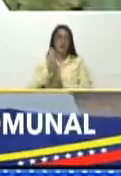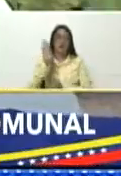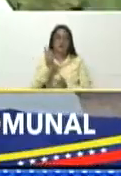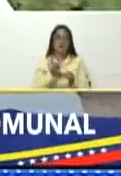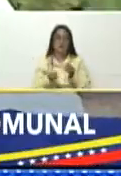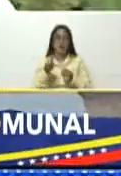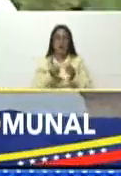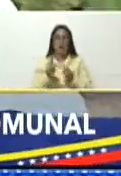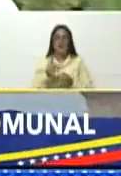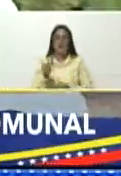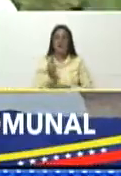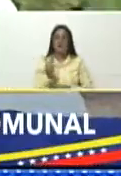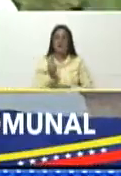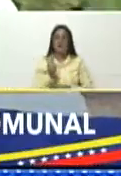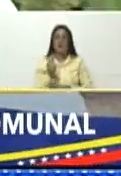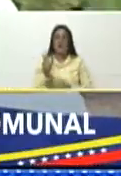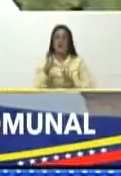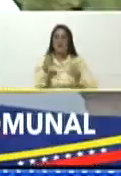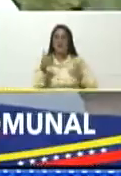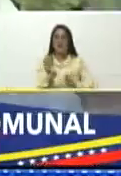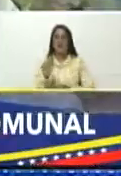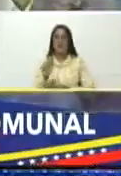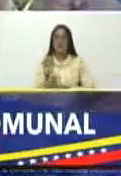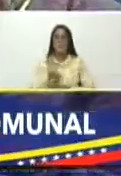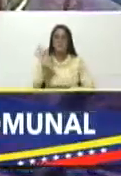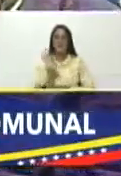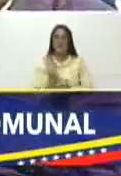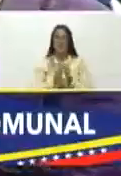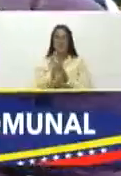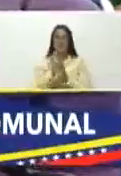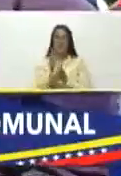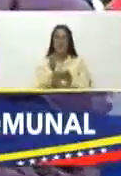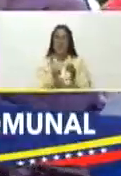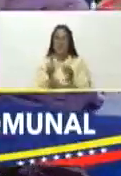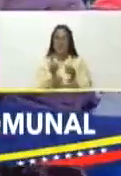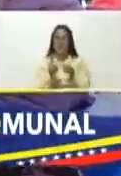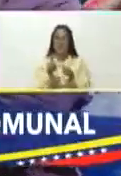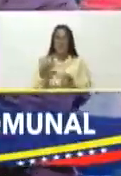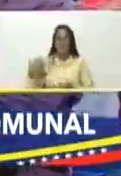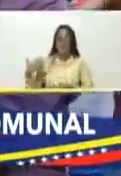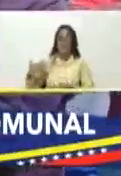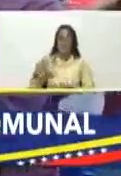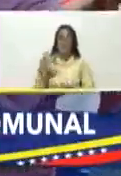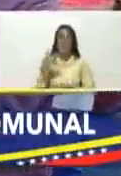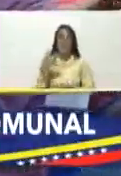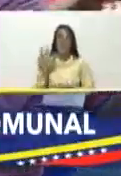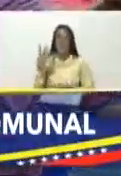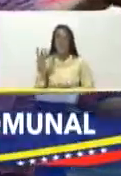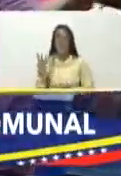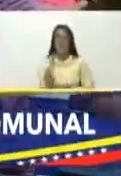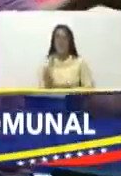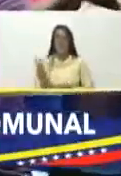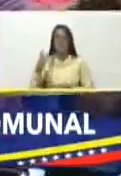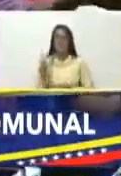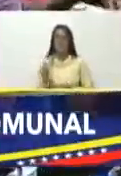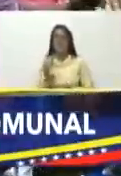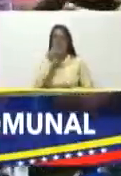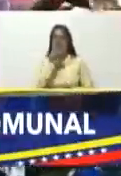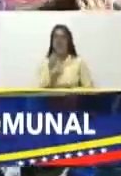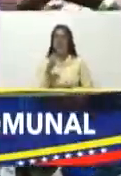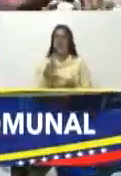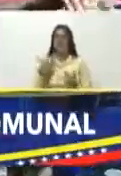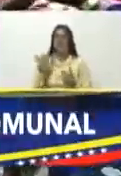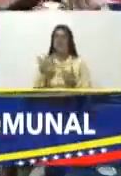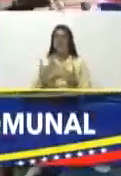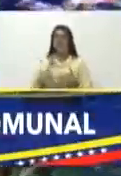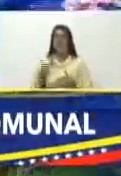económico. Venezuela tiene 17% de crecimiento económico en los últimos 4 trimestres. Y la proyección de este año